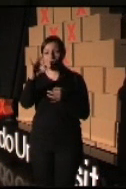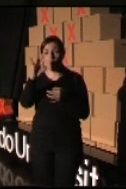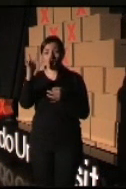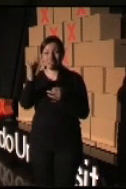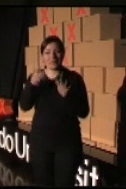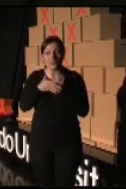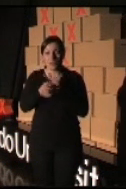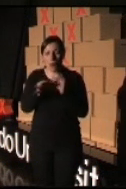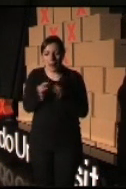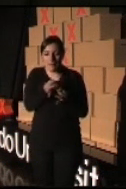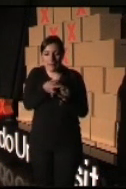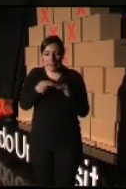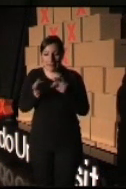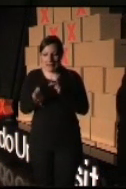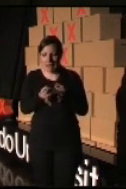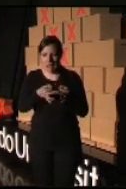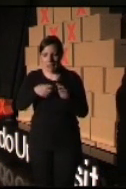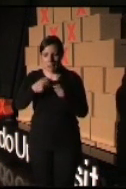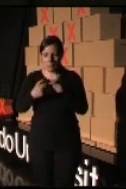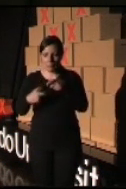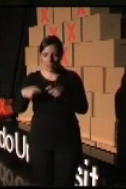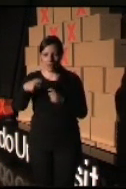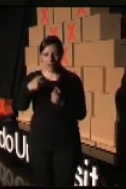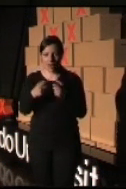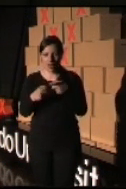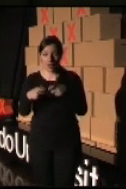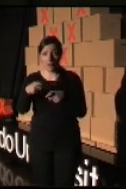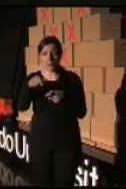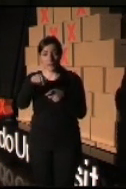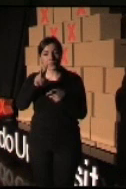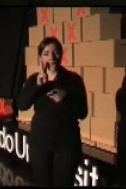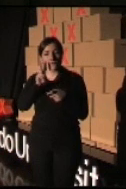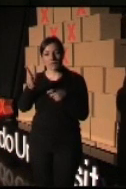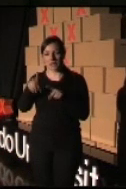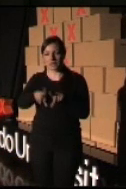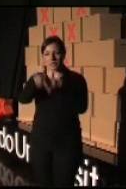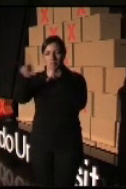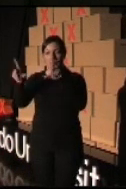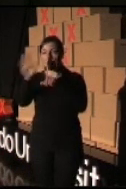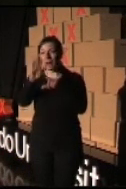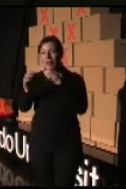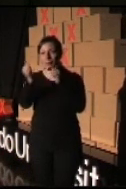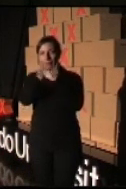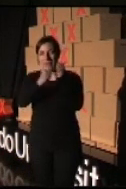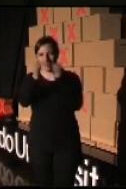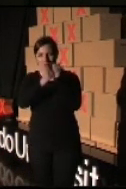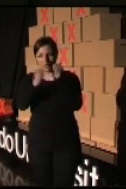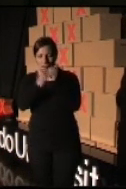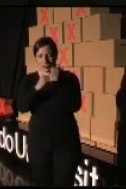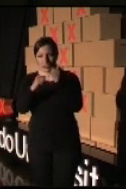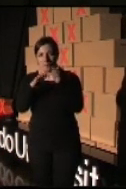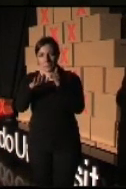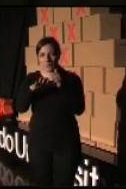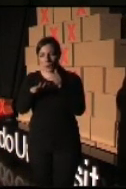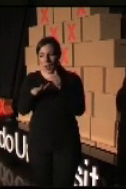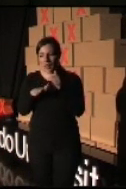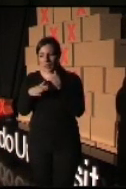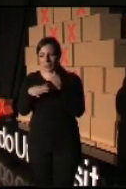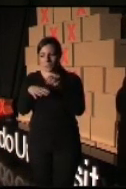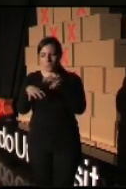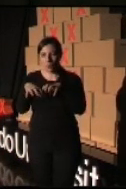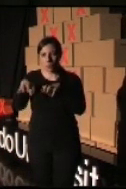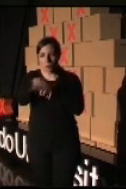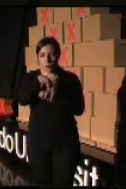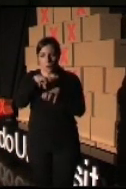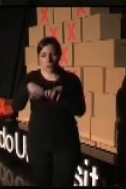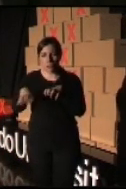bacterias. Esto que veis aquí, que parecen rocas y que se distinguen bastante de nuestra imagen mental